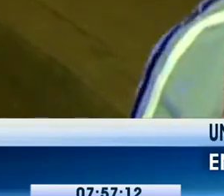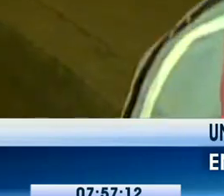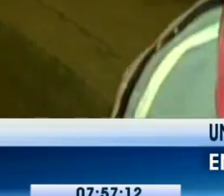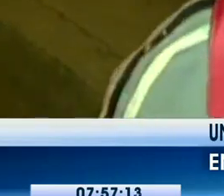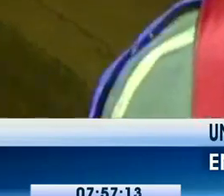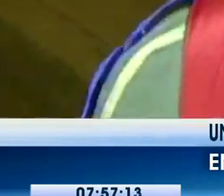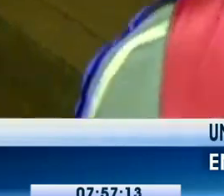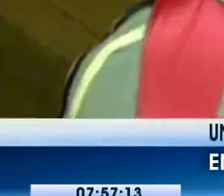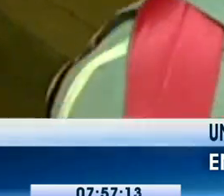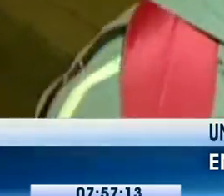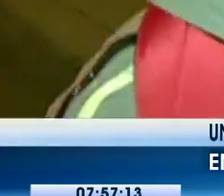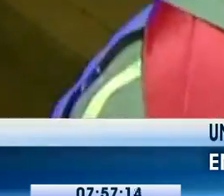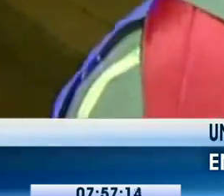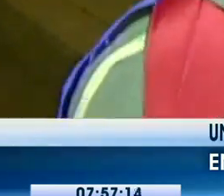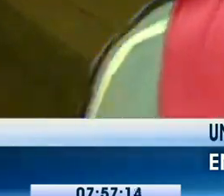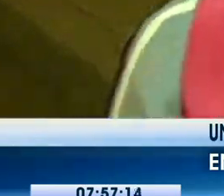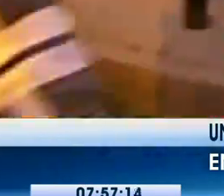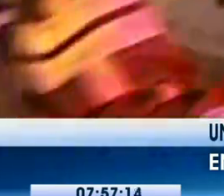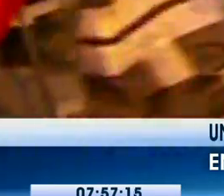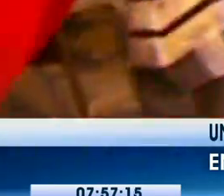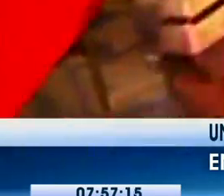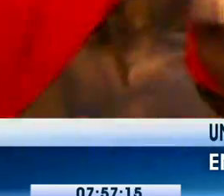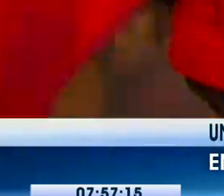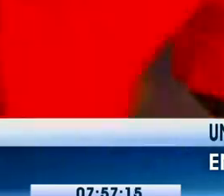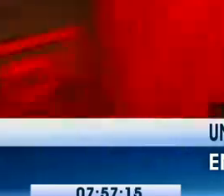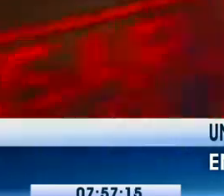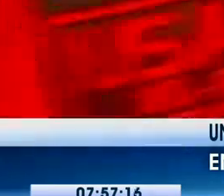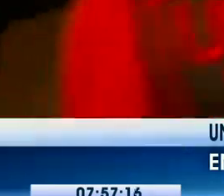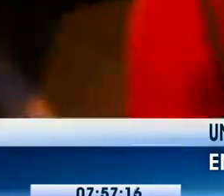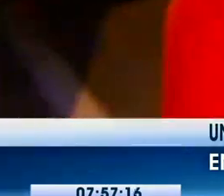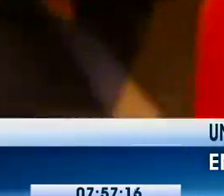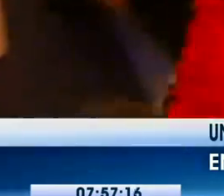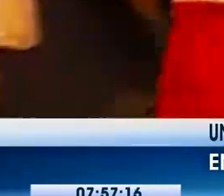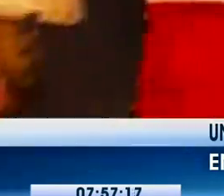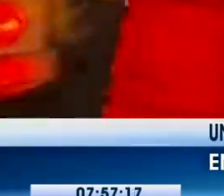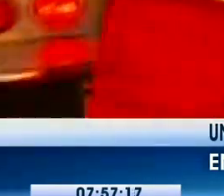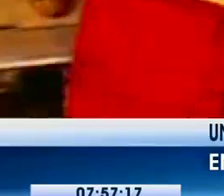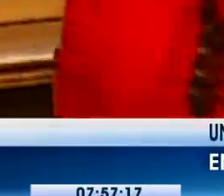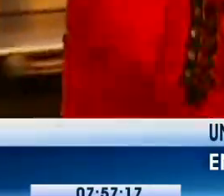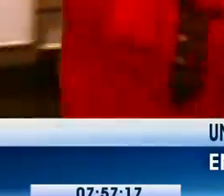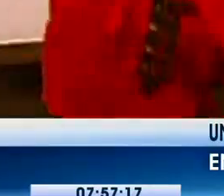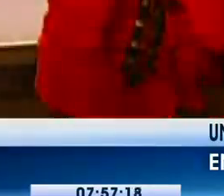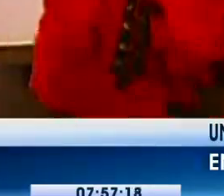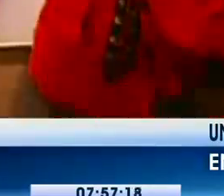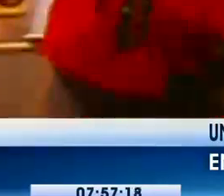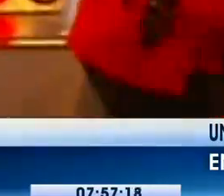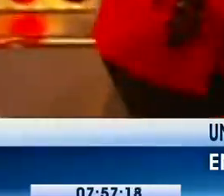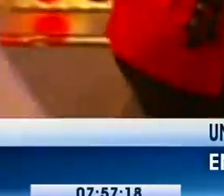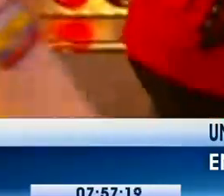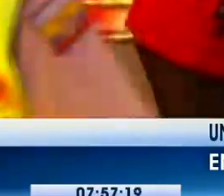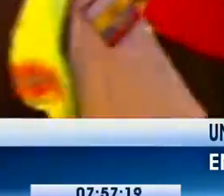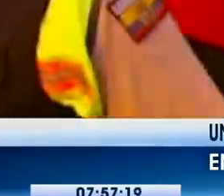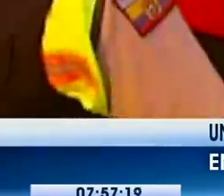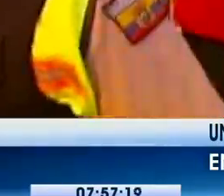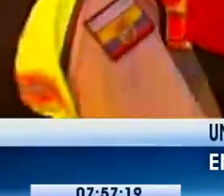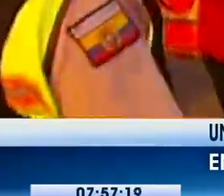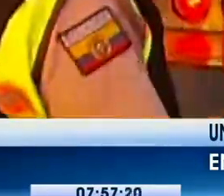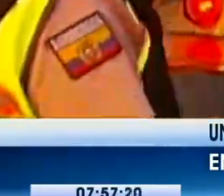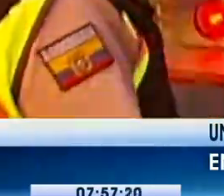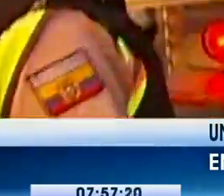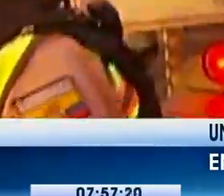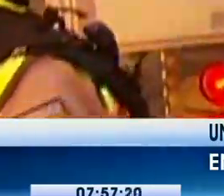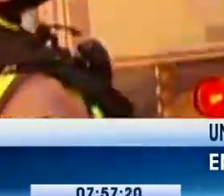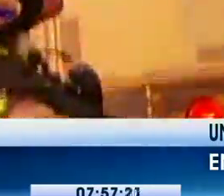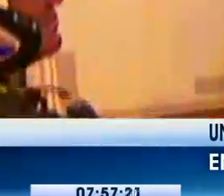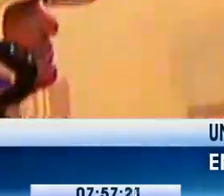y nos da miedo, es un peligro el canal. El cuerpo de la niña fue trasladado al Departamento de Medicina Legal para determinar la causa